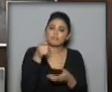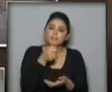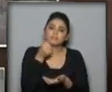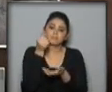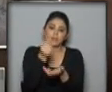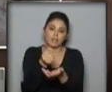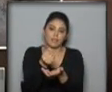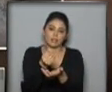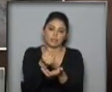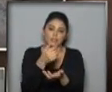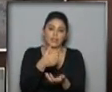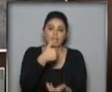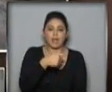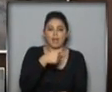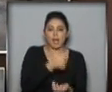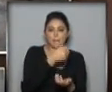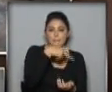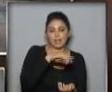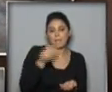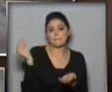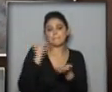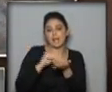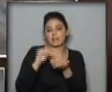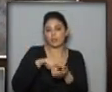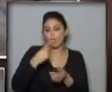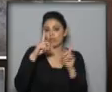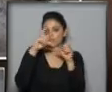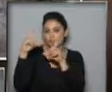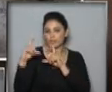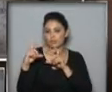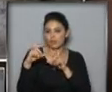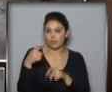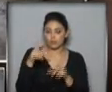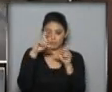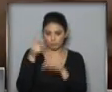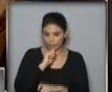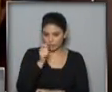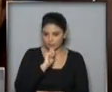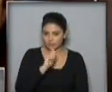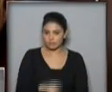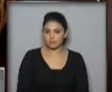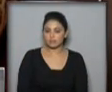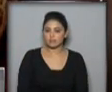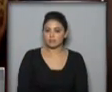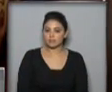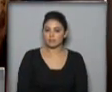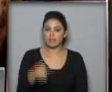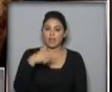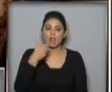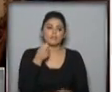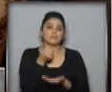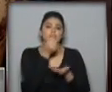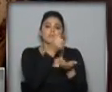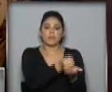un equipo de AP, de más otros cuatro fotógrafos, son fotoperiodistas, que fue galardonado por su